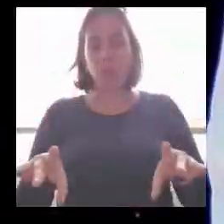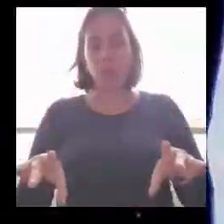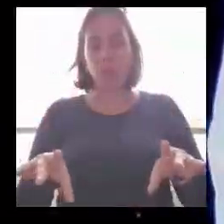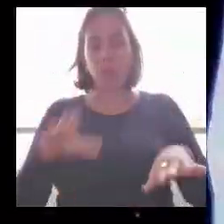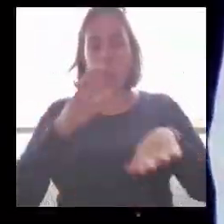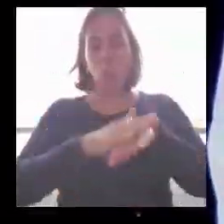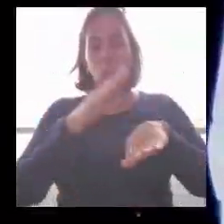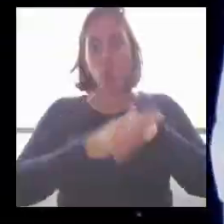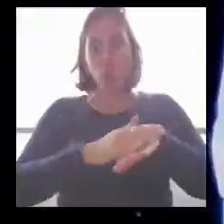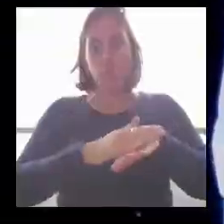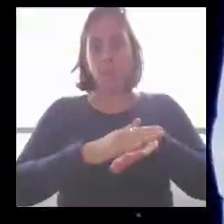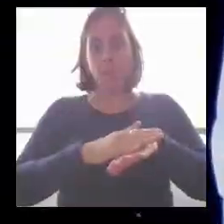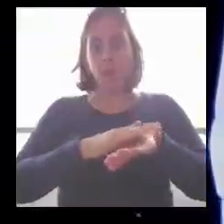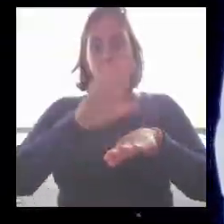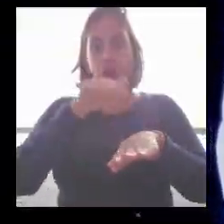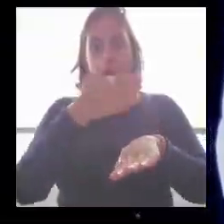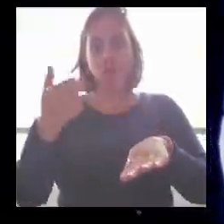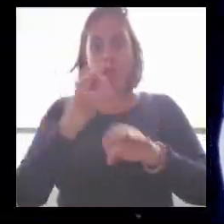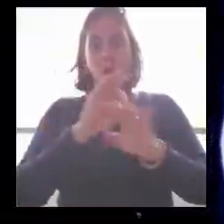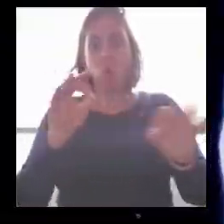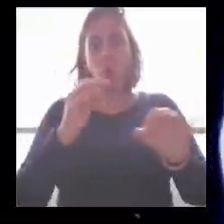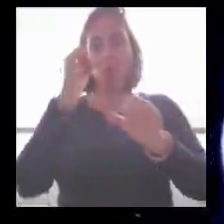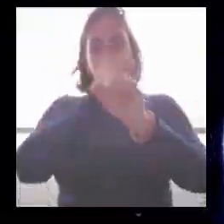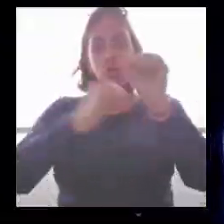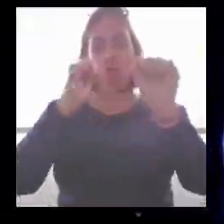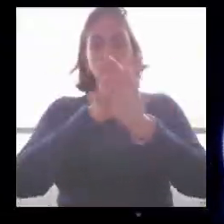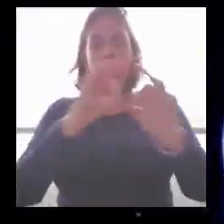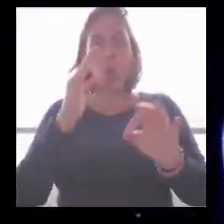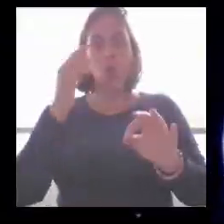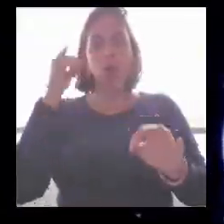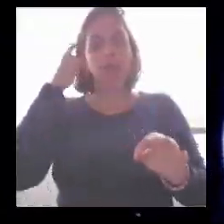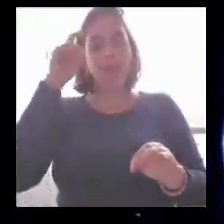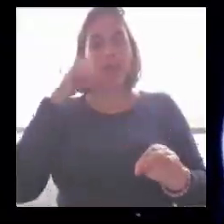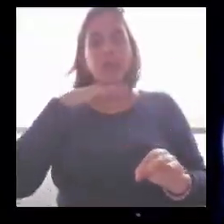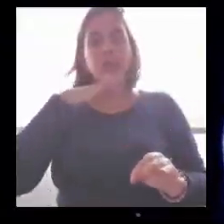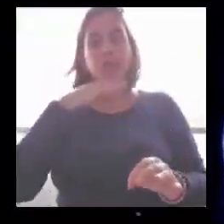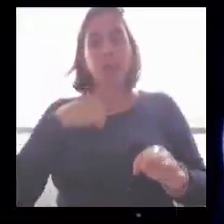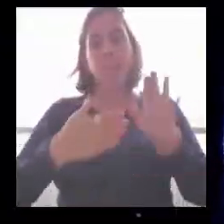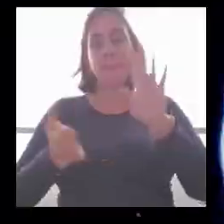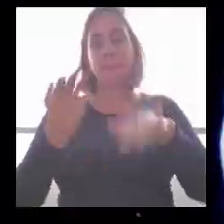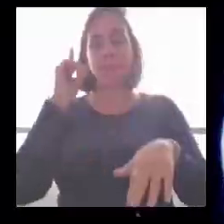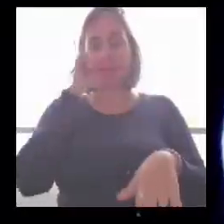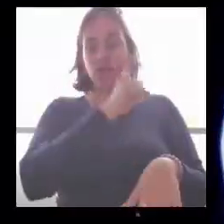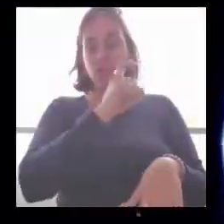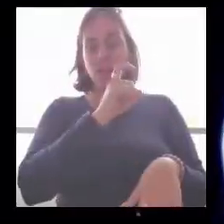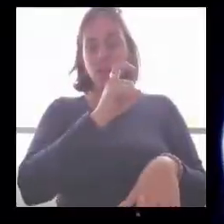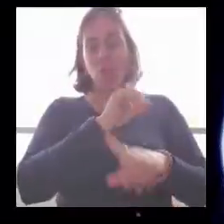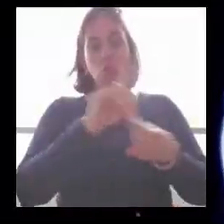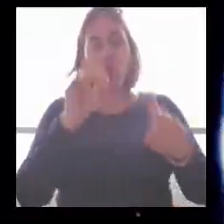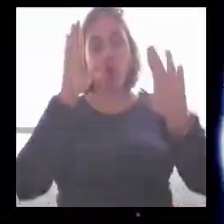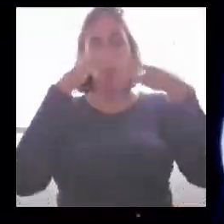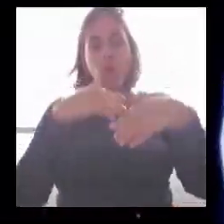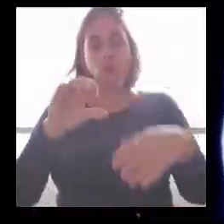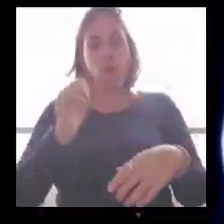la tecnología, la inteligencia artificial o las guerras, es mucho más compleja. No vamos a lograr cambiar eso si